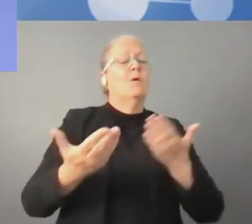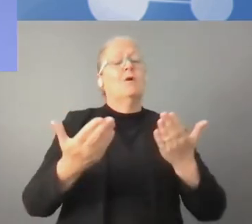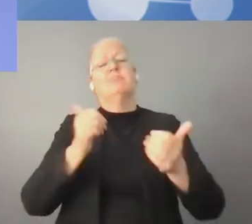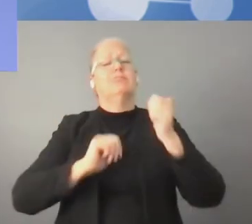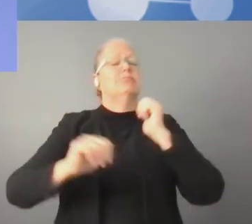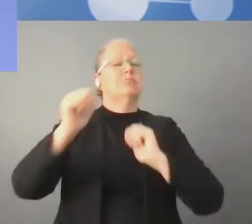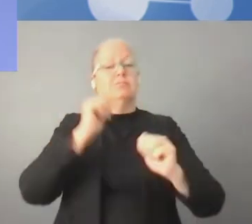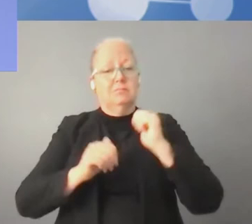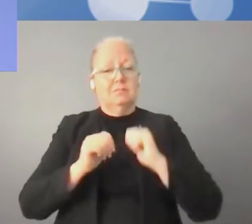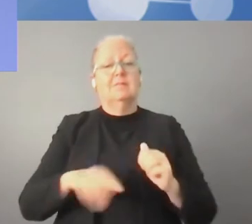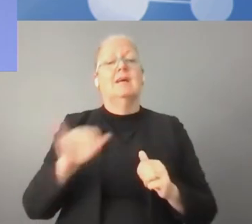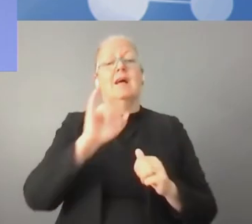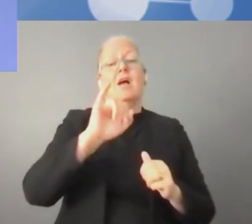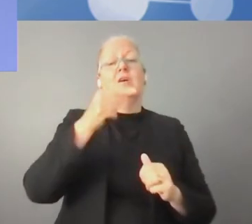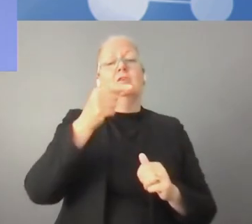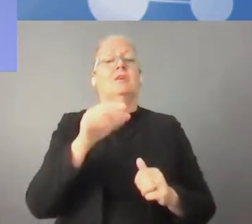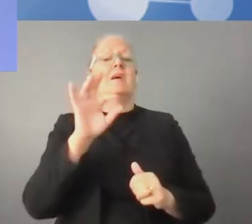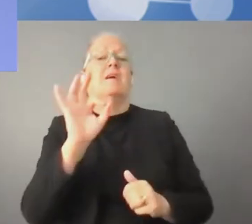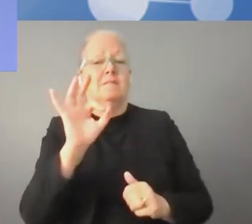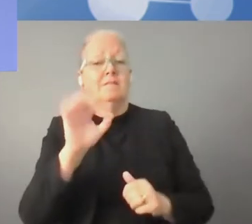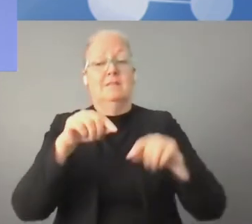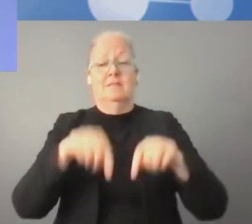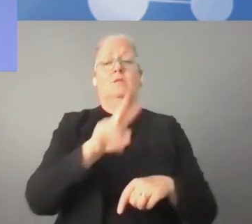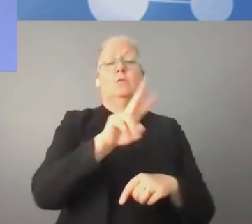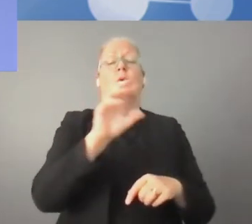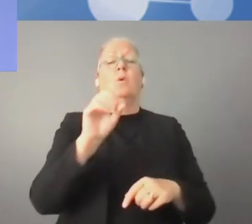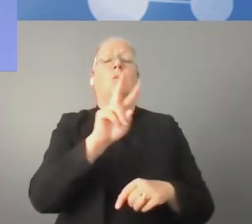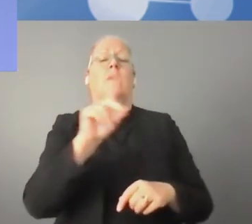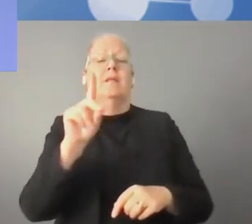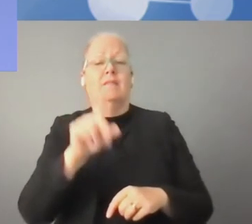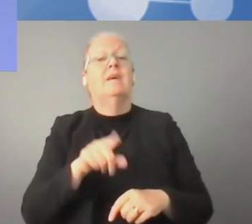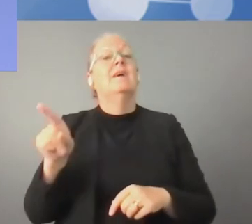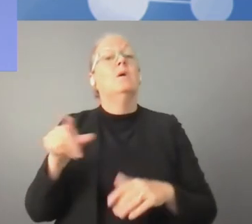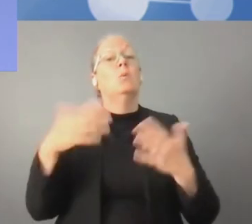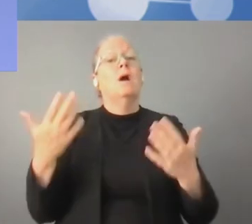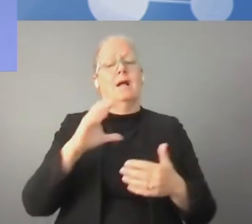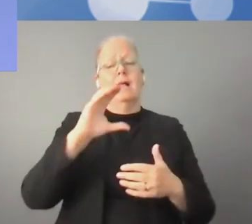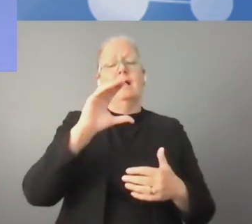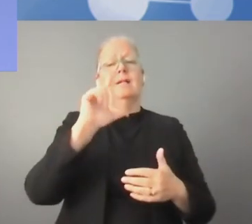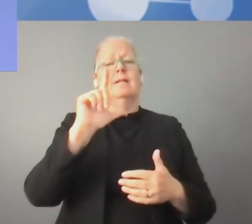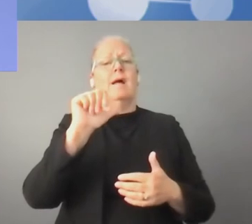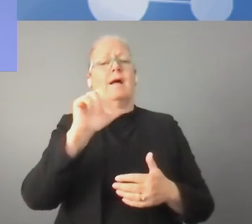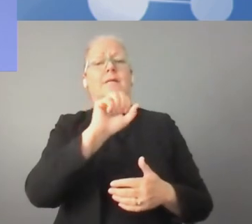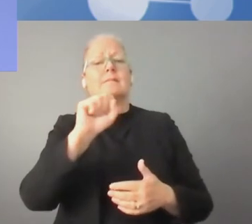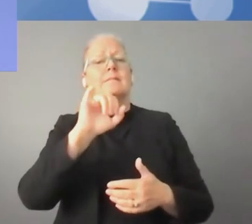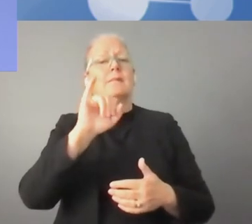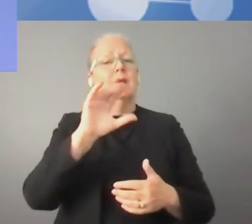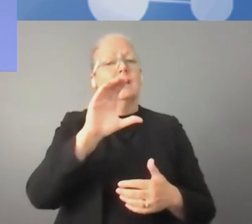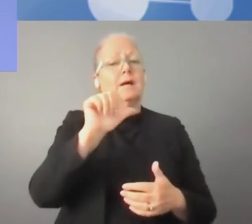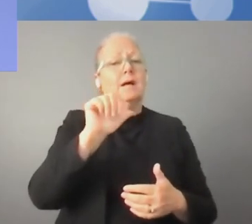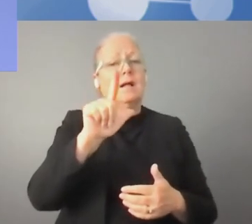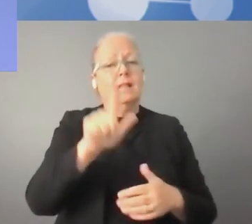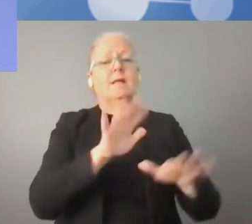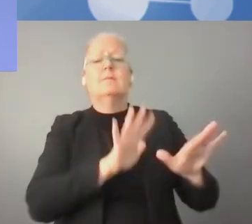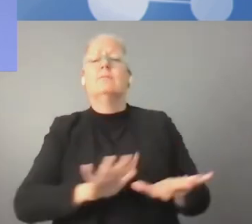cosa especial para vosotros. Dentro de momentos, un fantástico artista va a actuar para